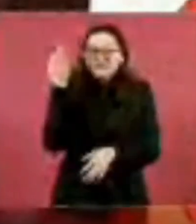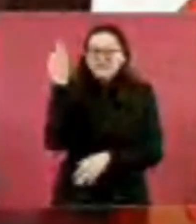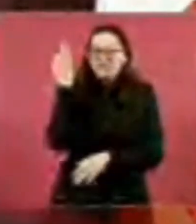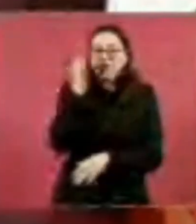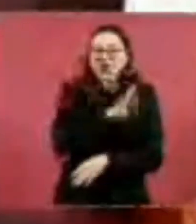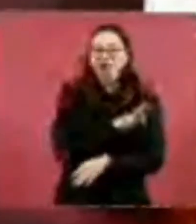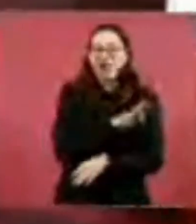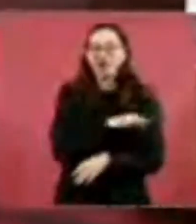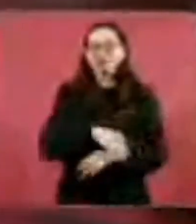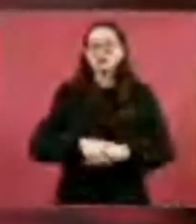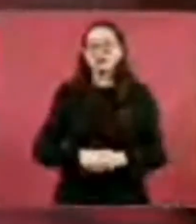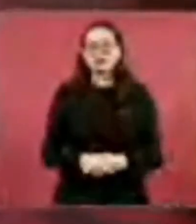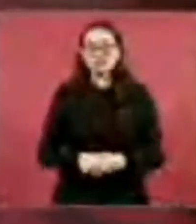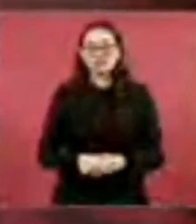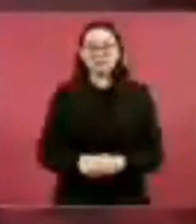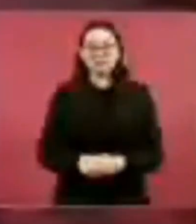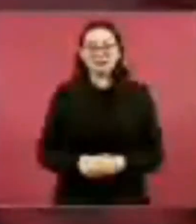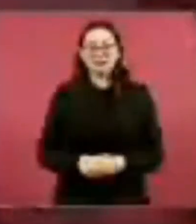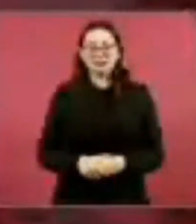Del año